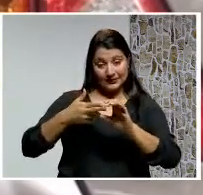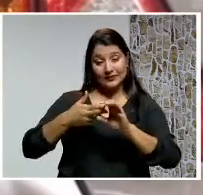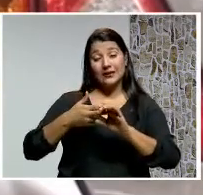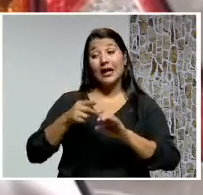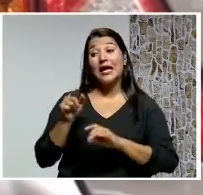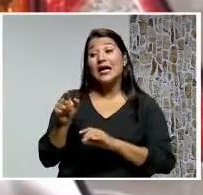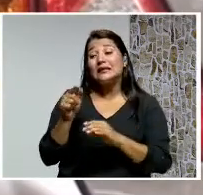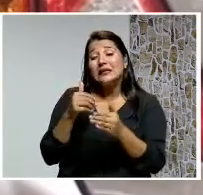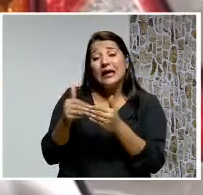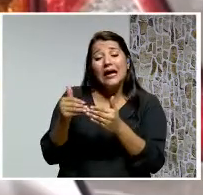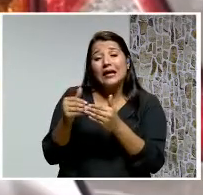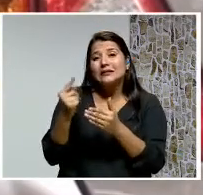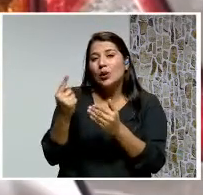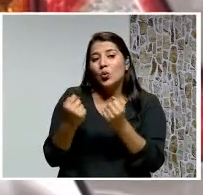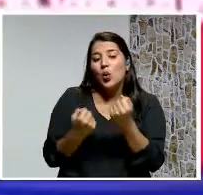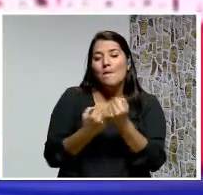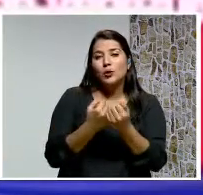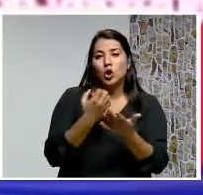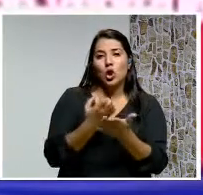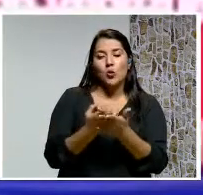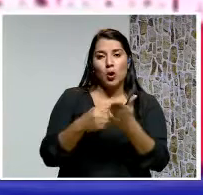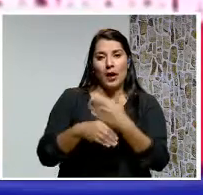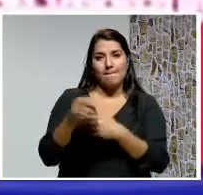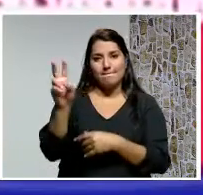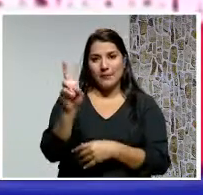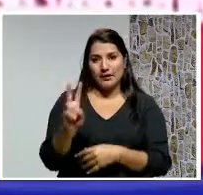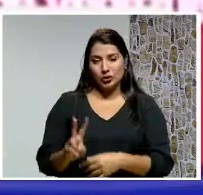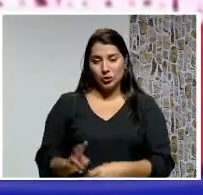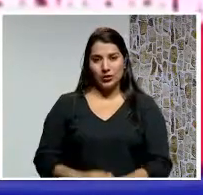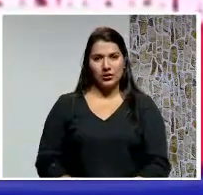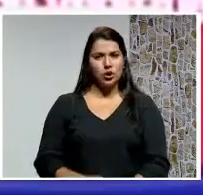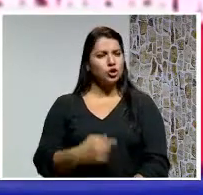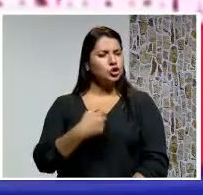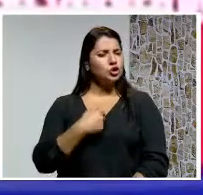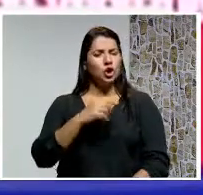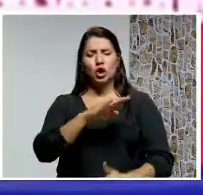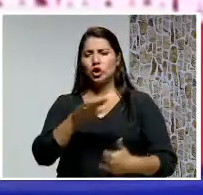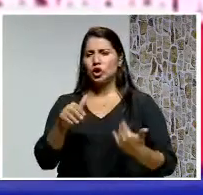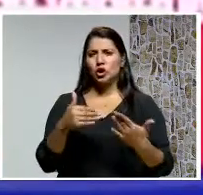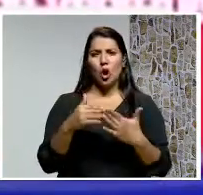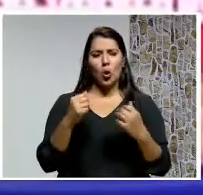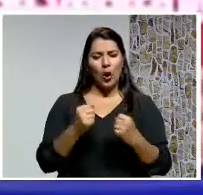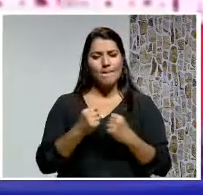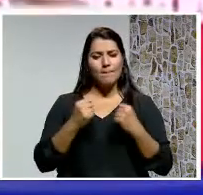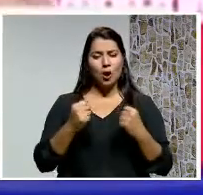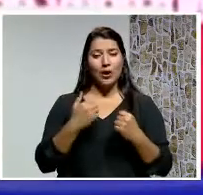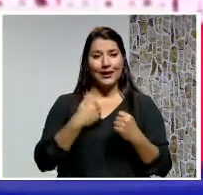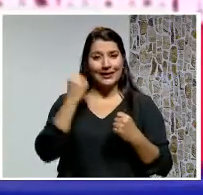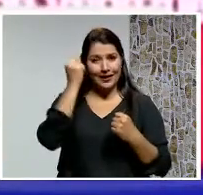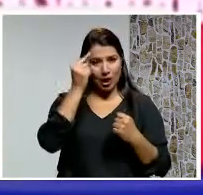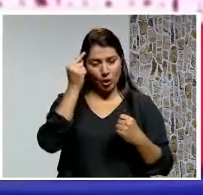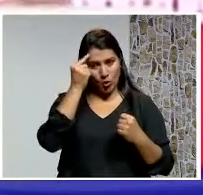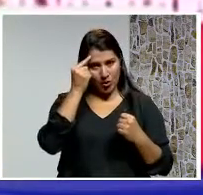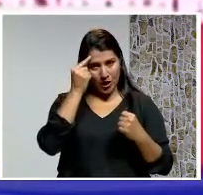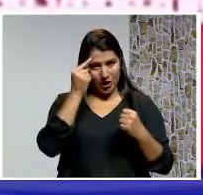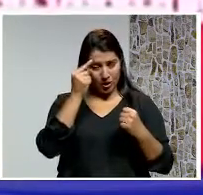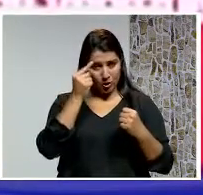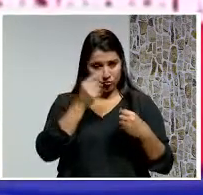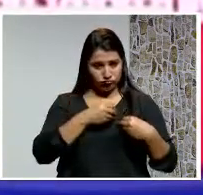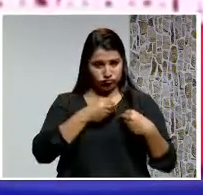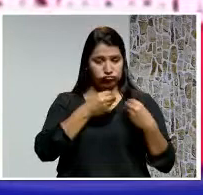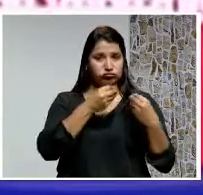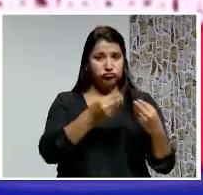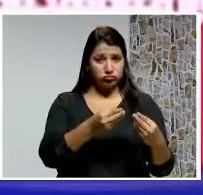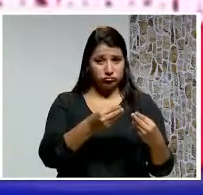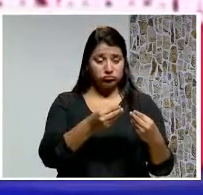de la economía venezolana. Estoy poniendo todo el poder del Estado, del gobierno y de